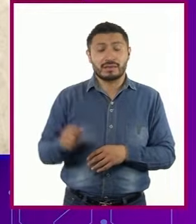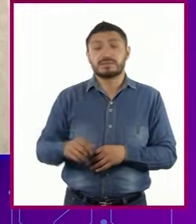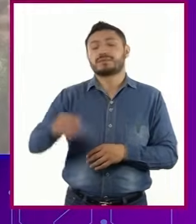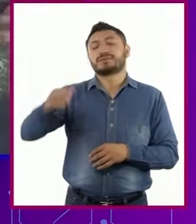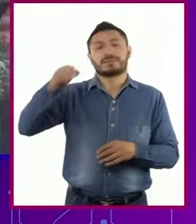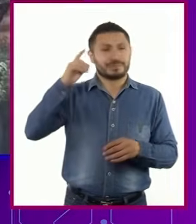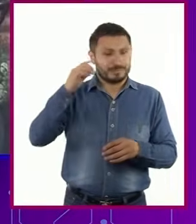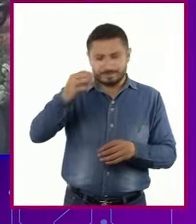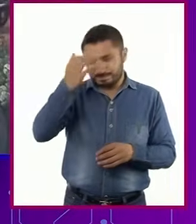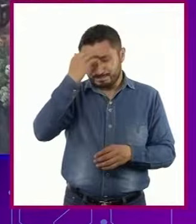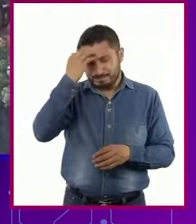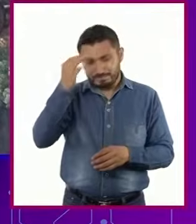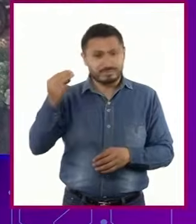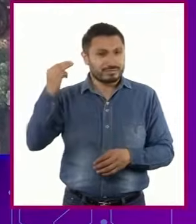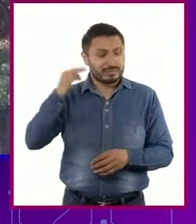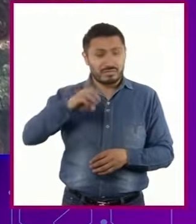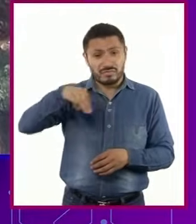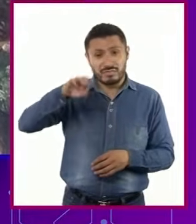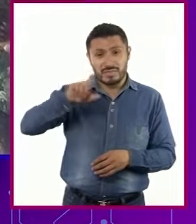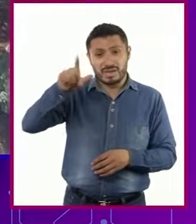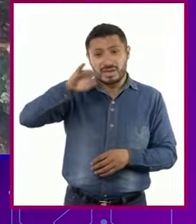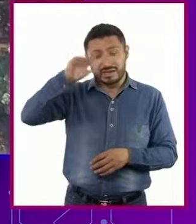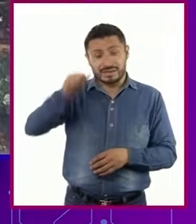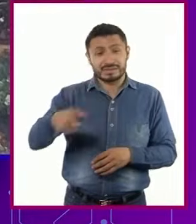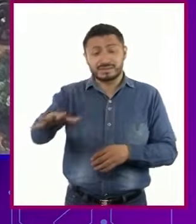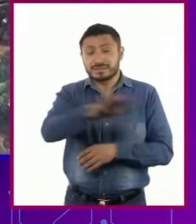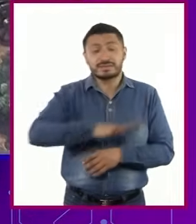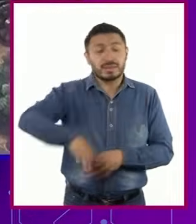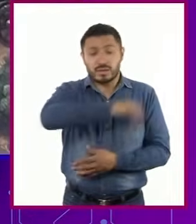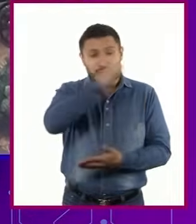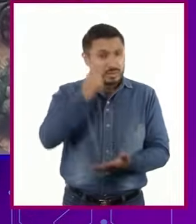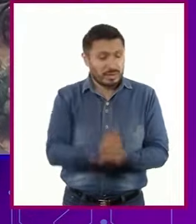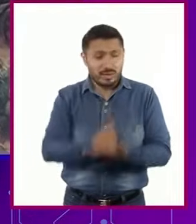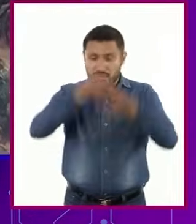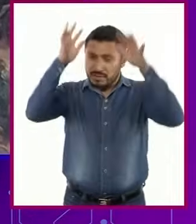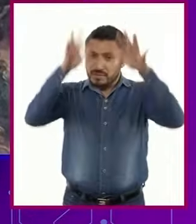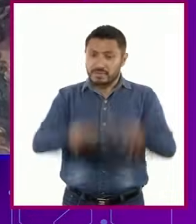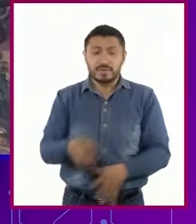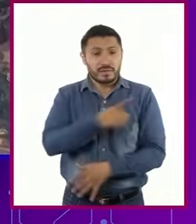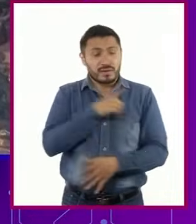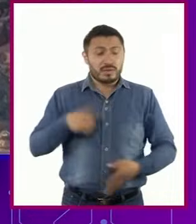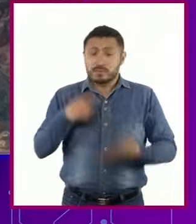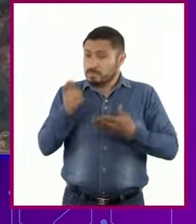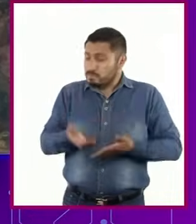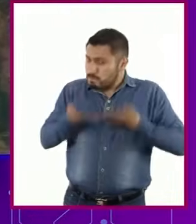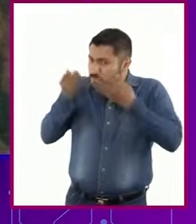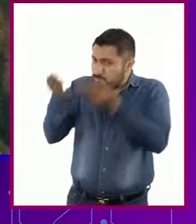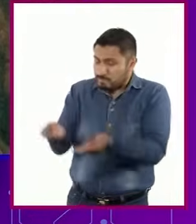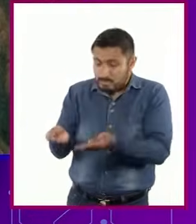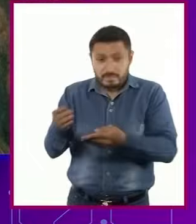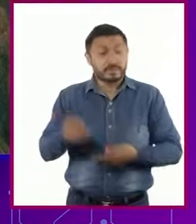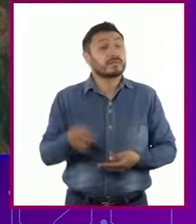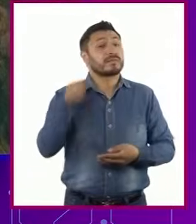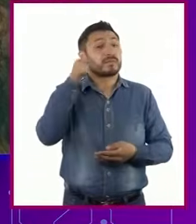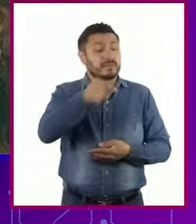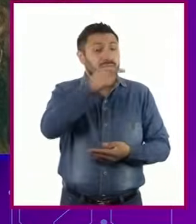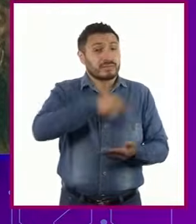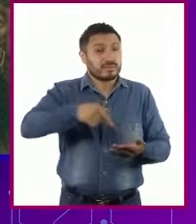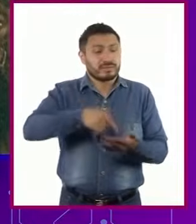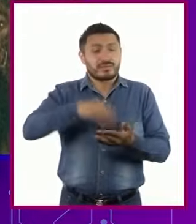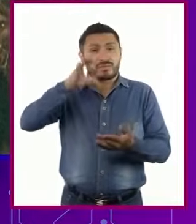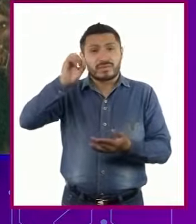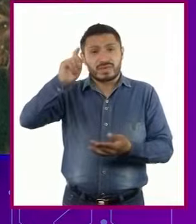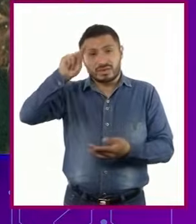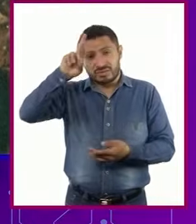mexicas, debido al dominio que ejercían sobre la ciudad y el tributo que debían pagarles. Ahí, Cortés realizó